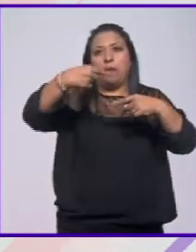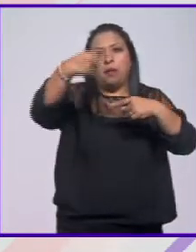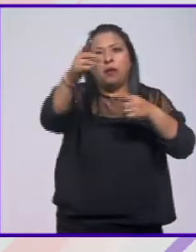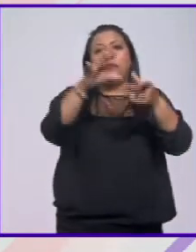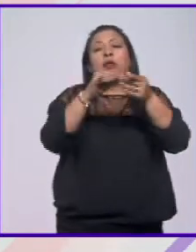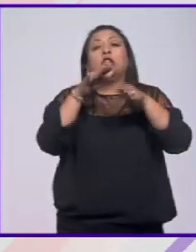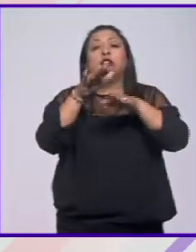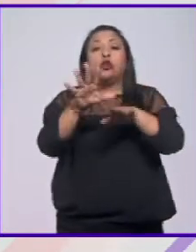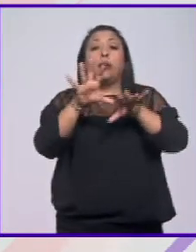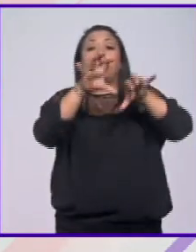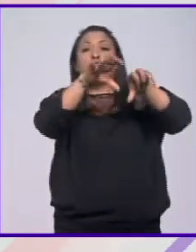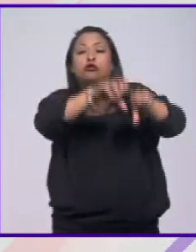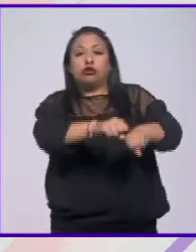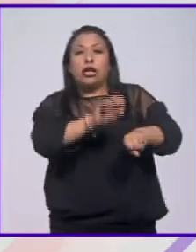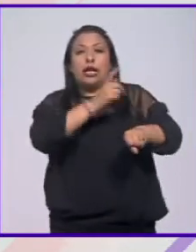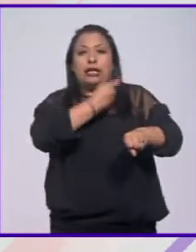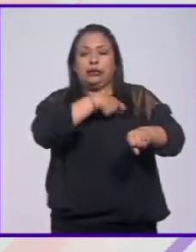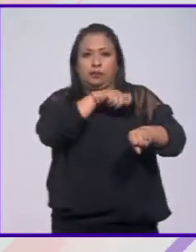de la conquista,